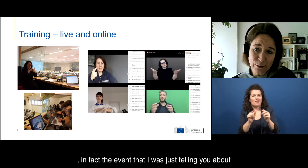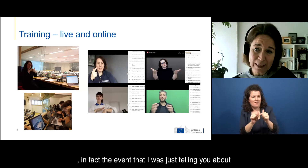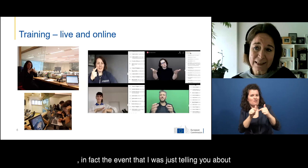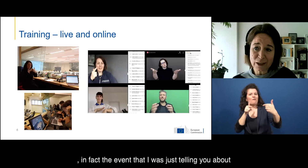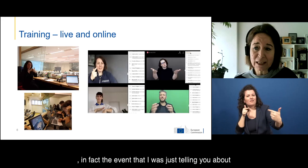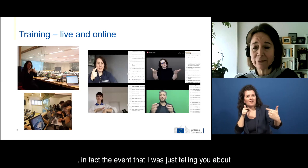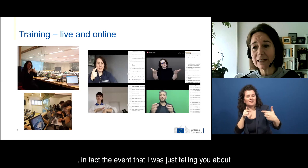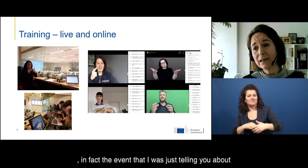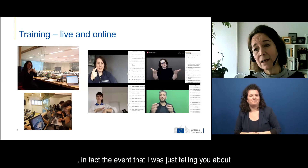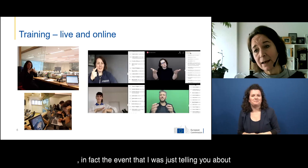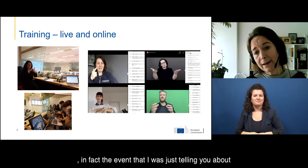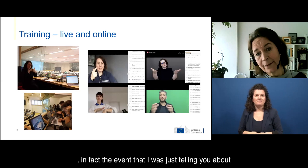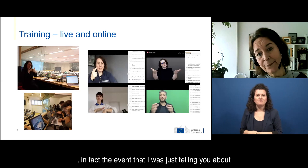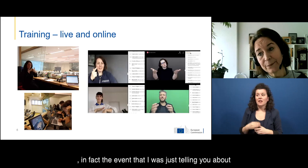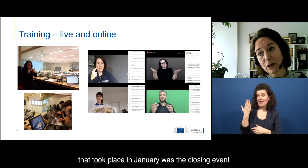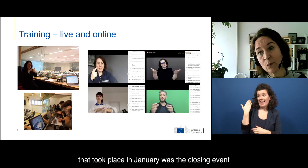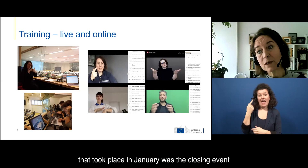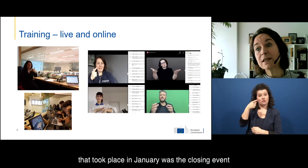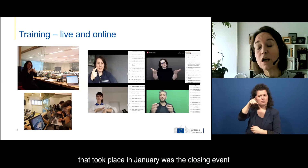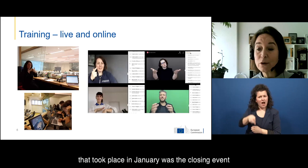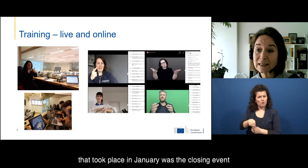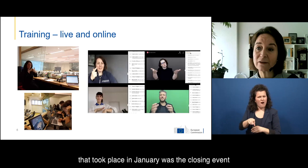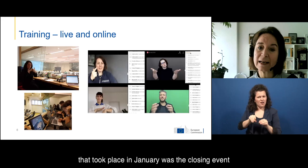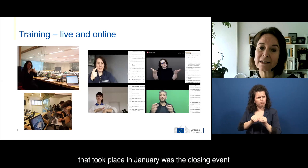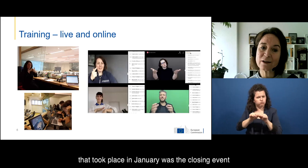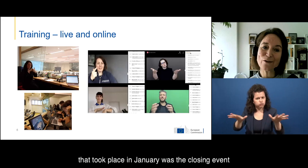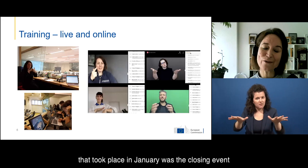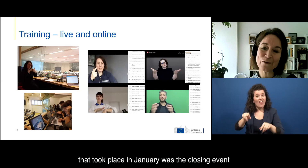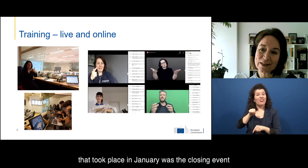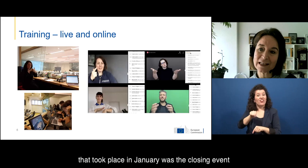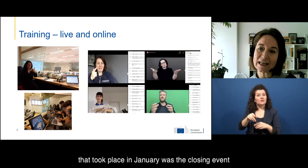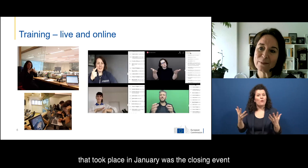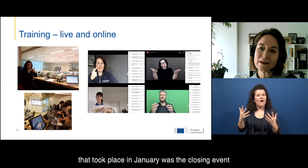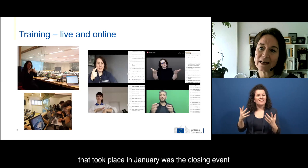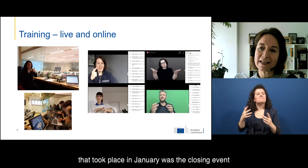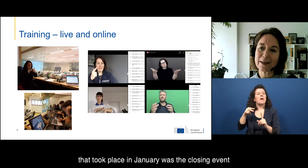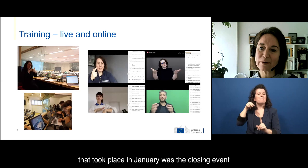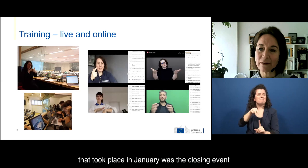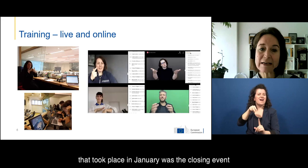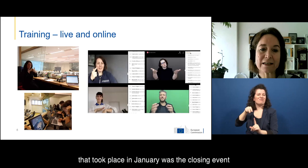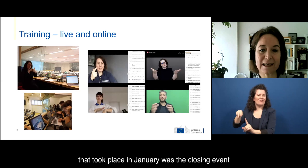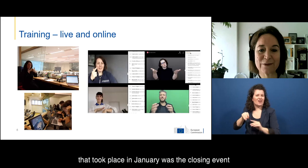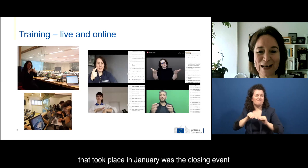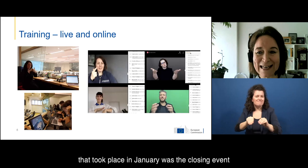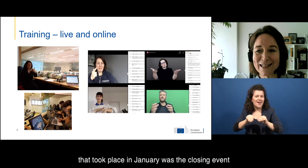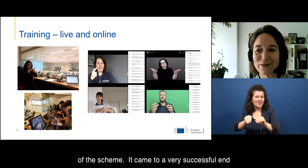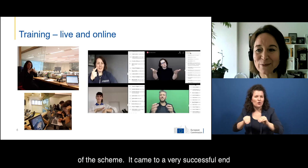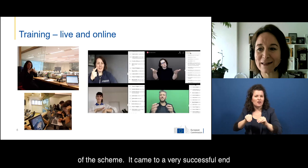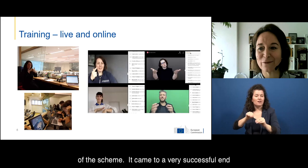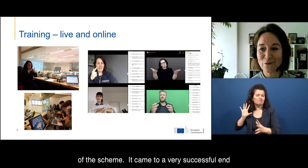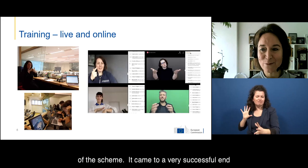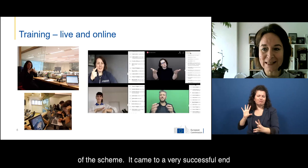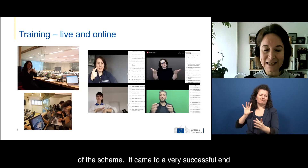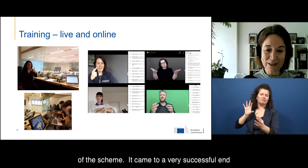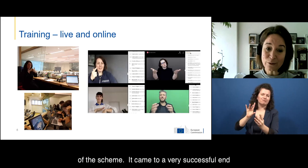Y los eventos de los que les platiqué que ocurrieron en enero fue el evento de clausura de